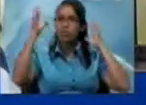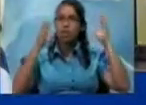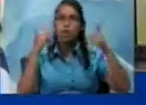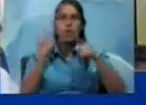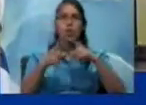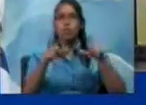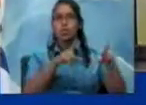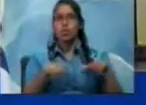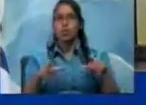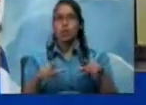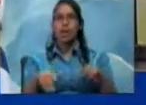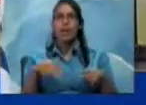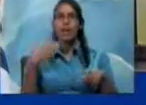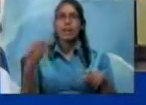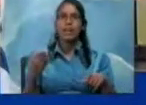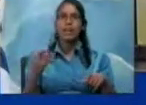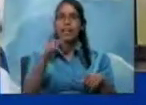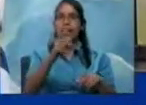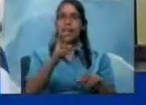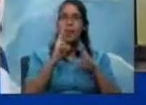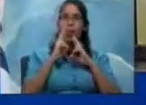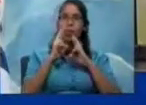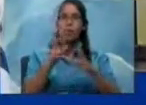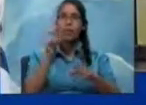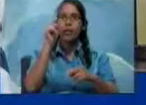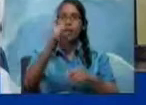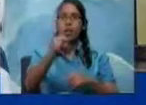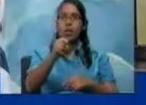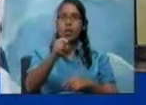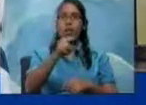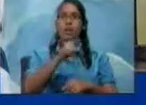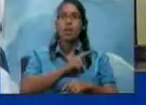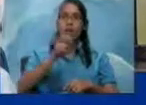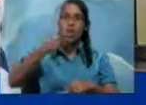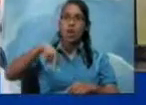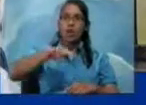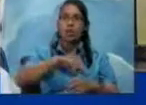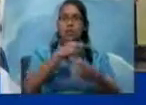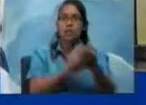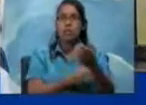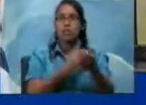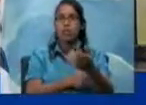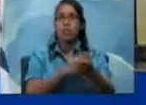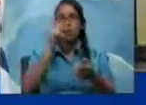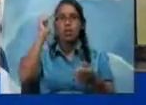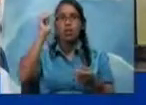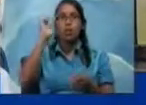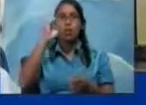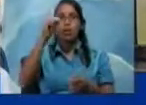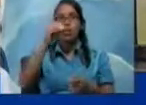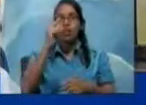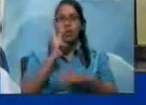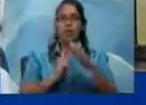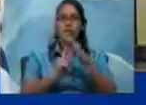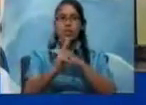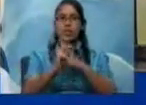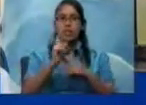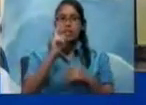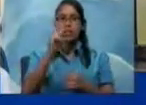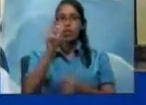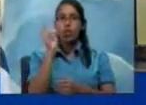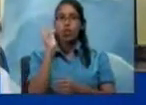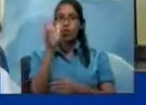por otro lado qué le respondieron ellos a nuestro hermano Pedro en el versículo